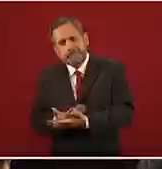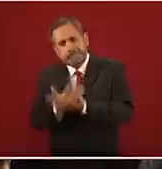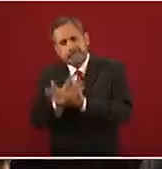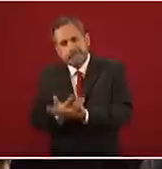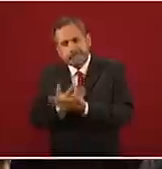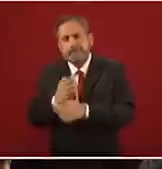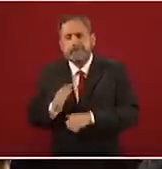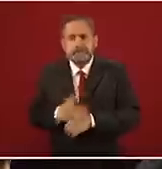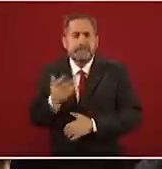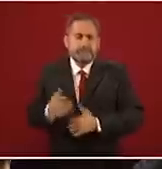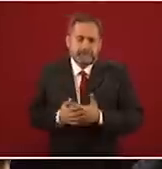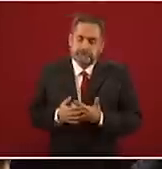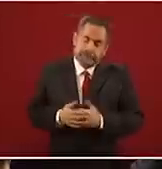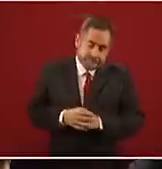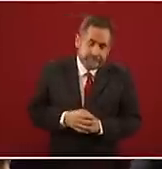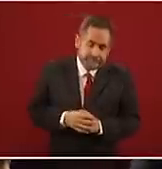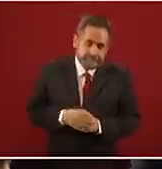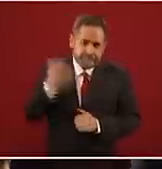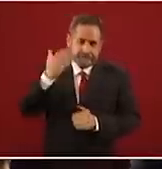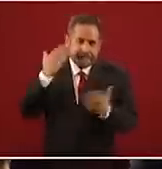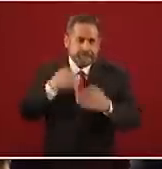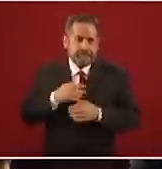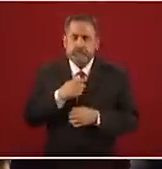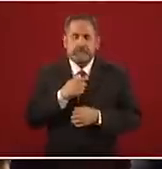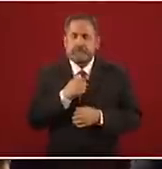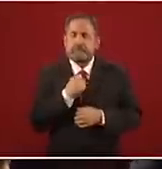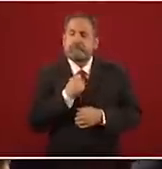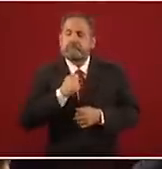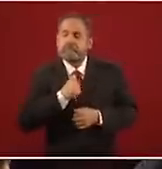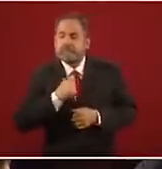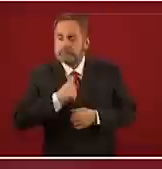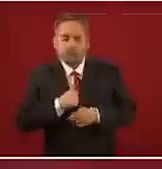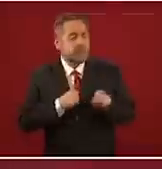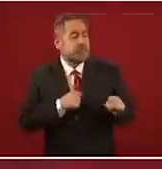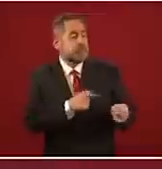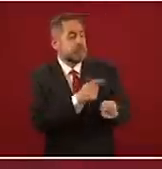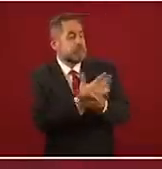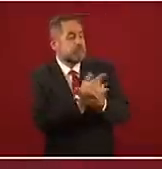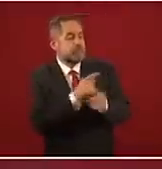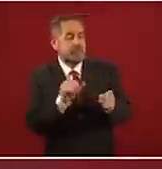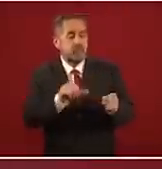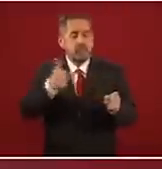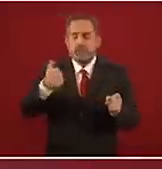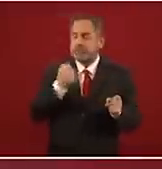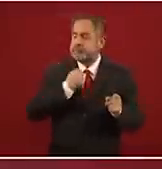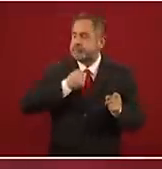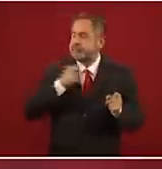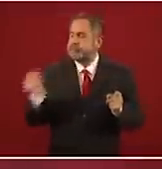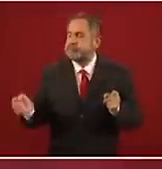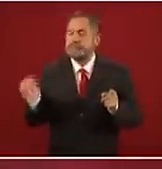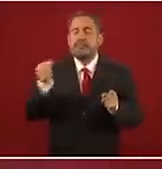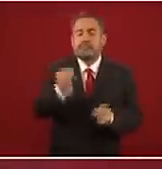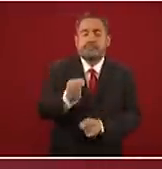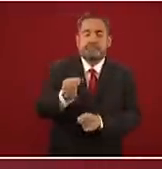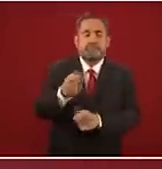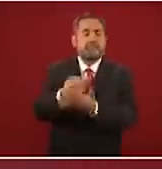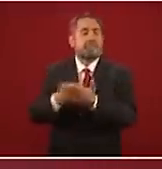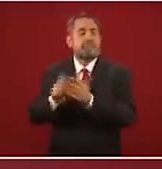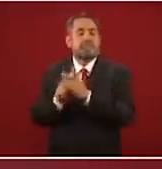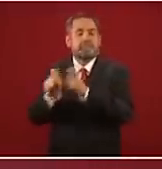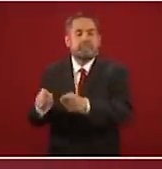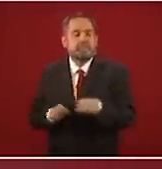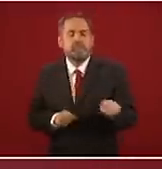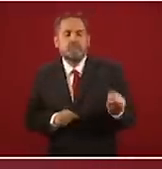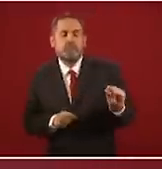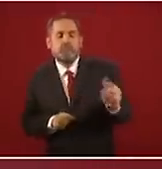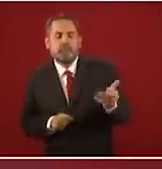porque llegaban los recomendados y eran los que ocupaban las plazas. Ya eso